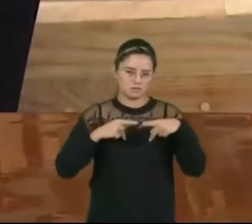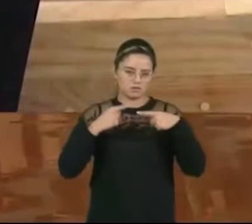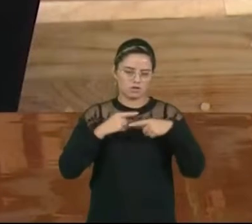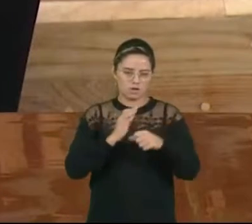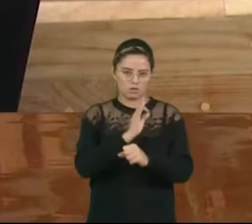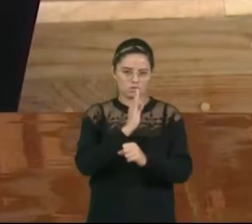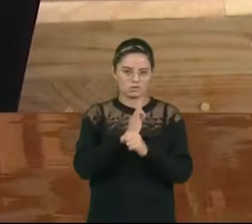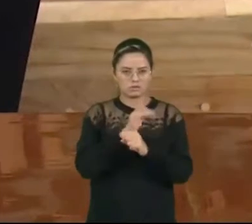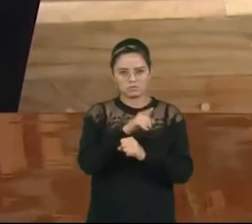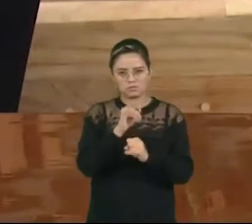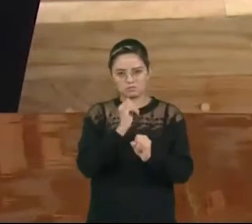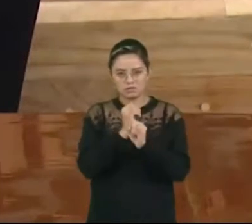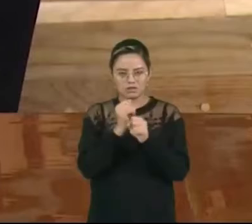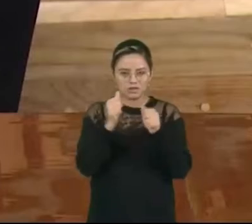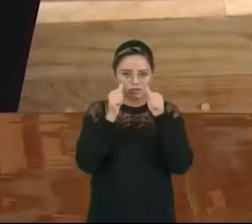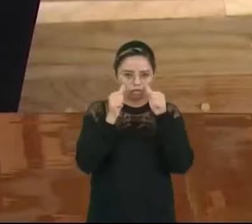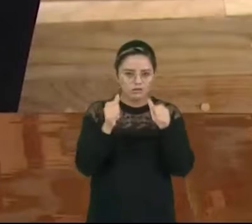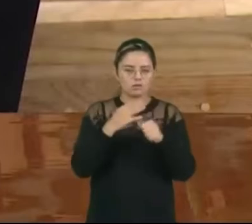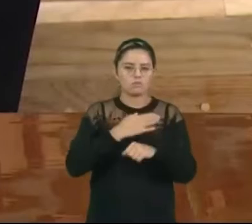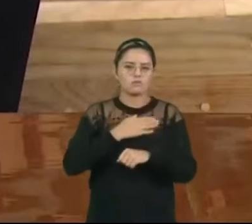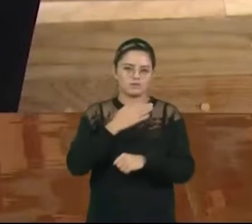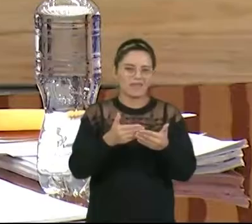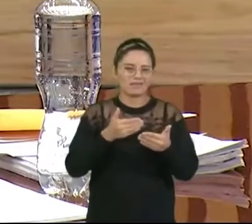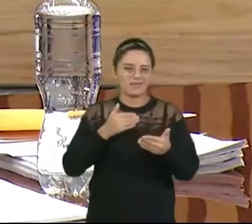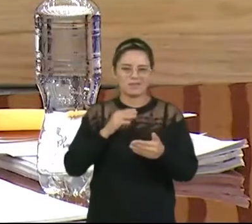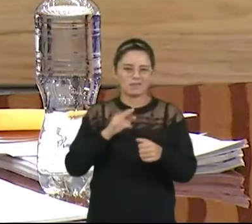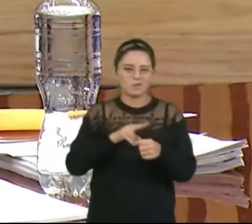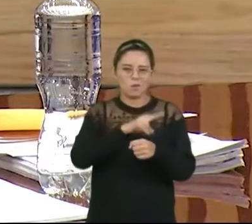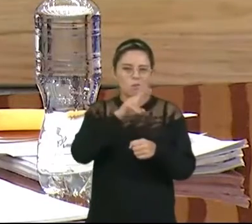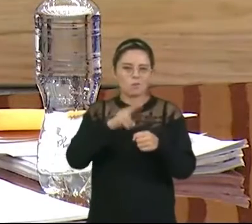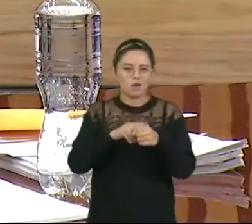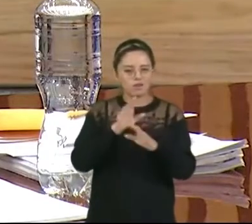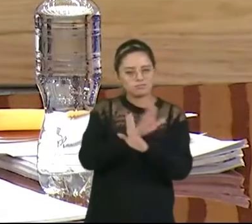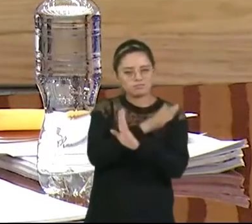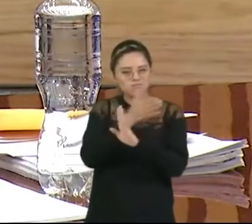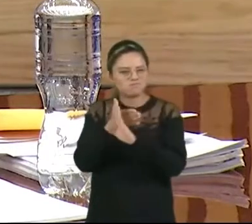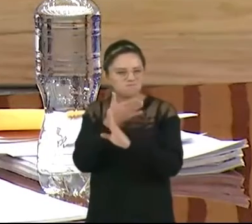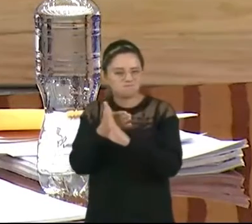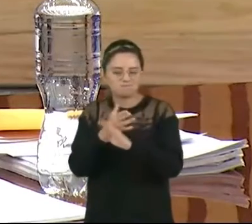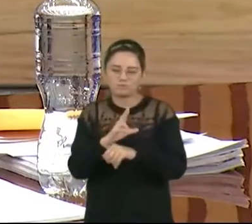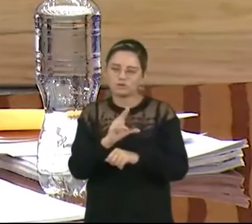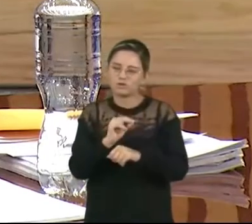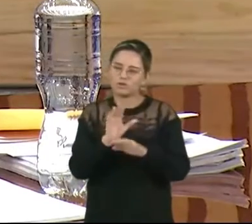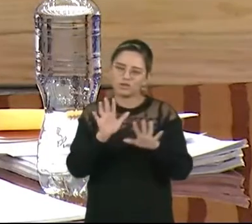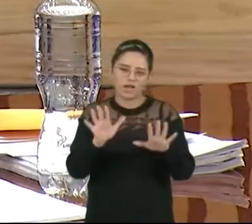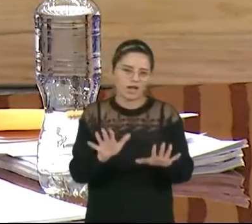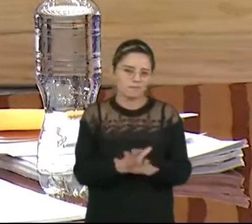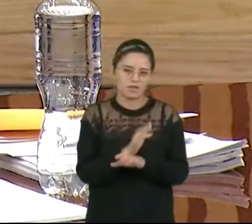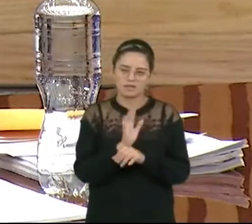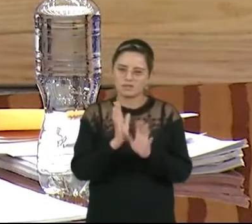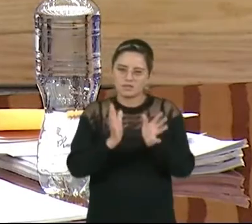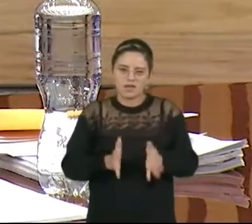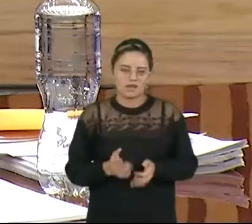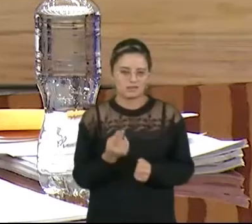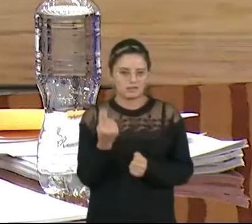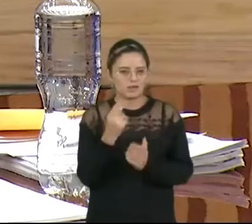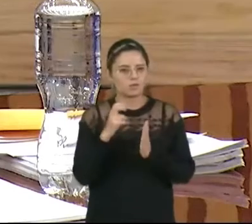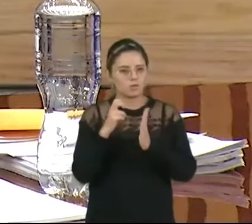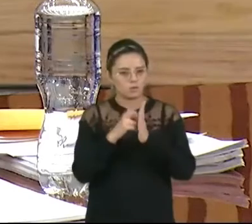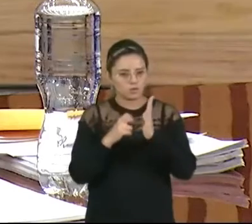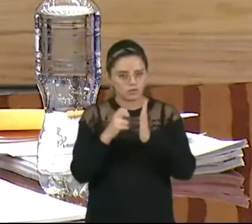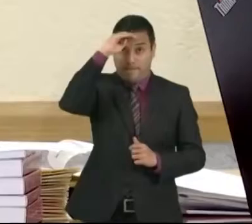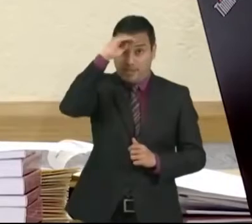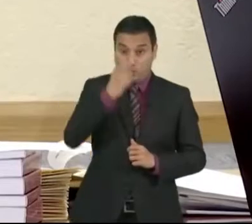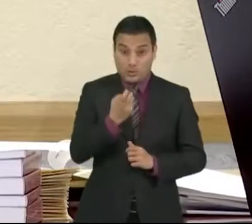de reducir el financiamiento a partidos políticos la fiscalización de gastos de campaña y por la autonomía de los órganos